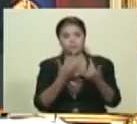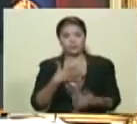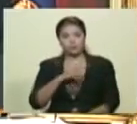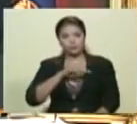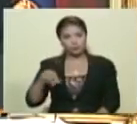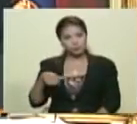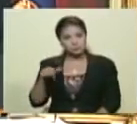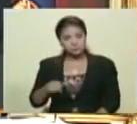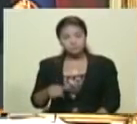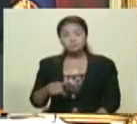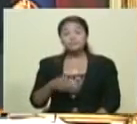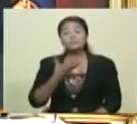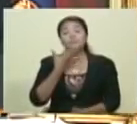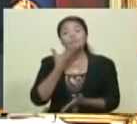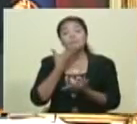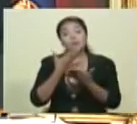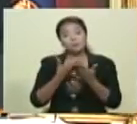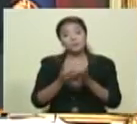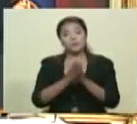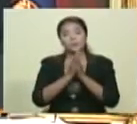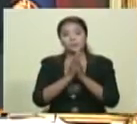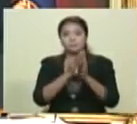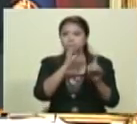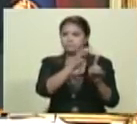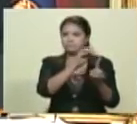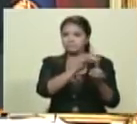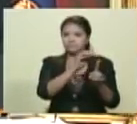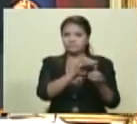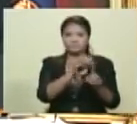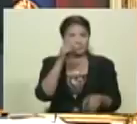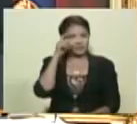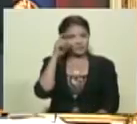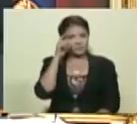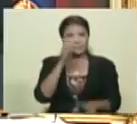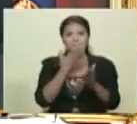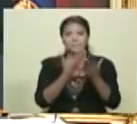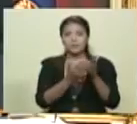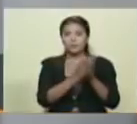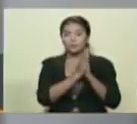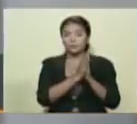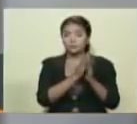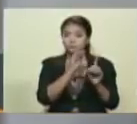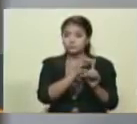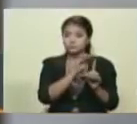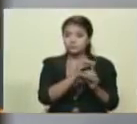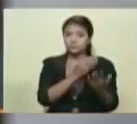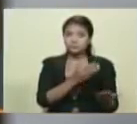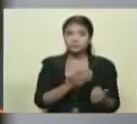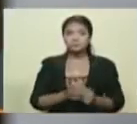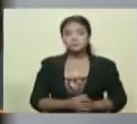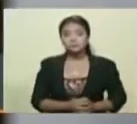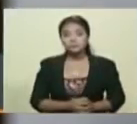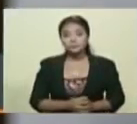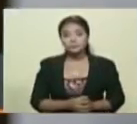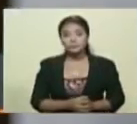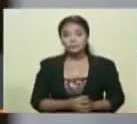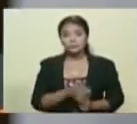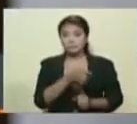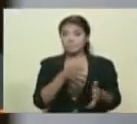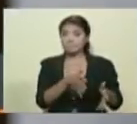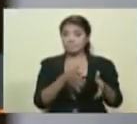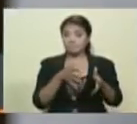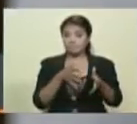Yo pido, compañero Ernesto Villegas, Paul Hack, camarada, Premio Nacional de